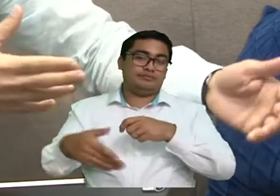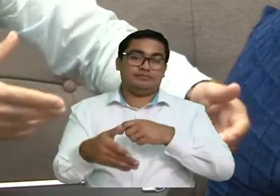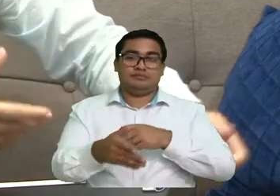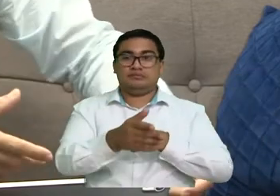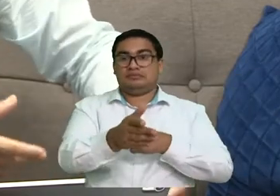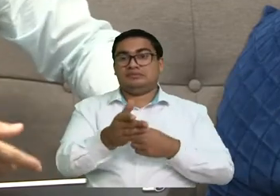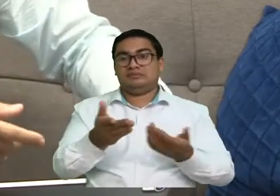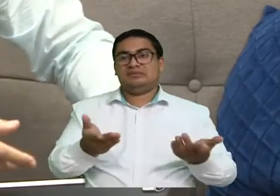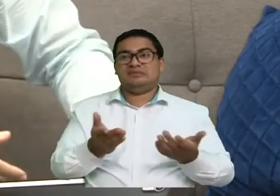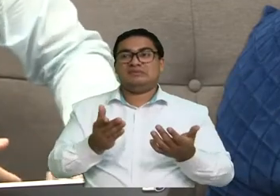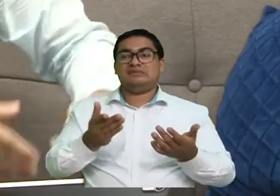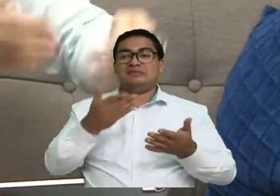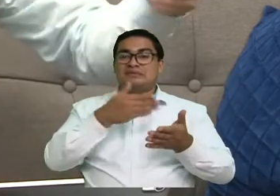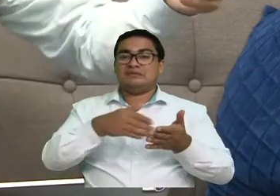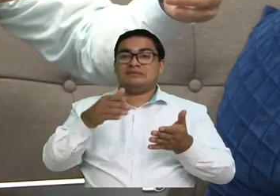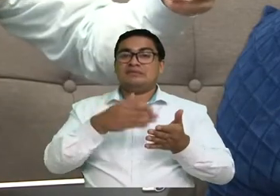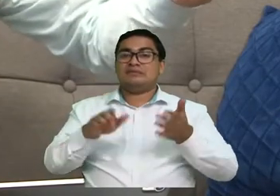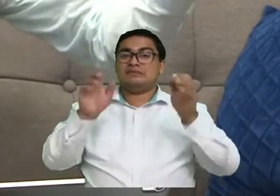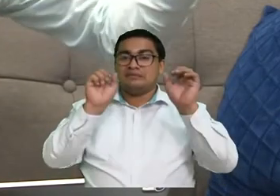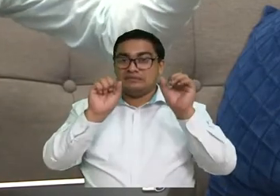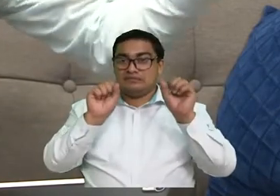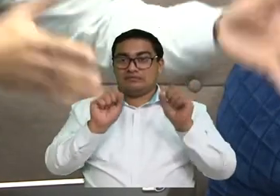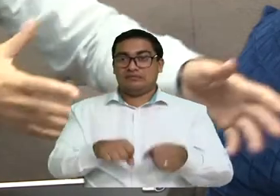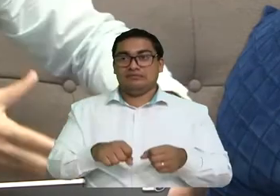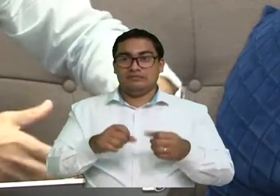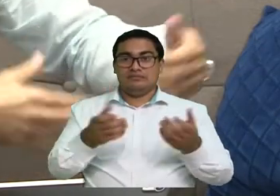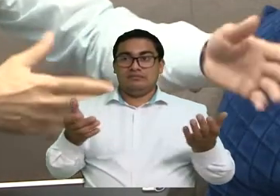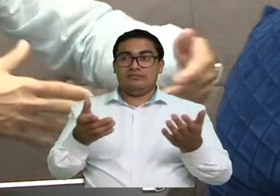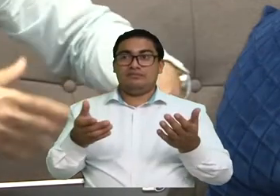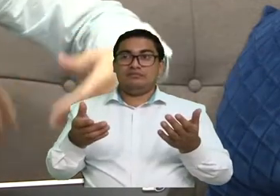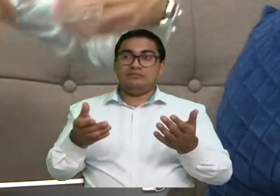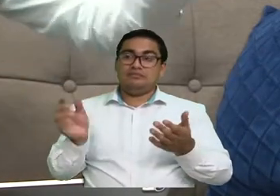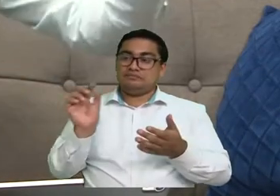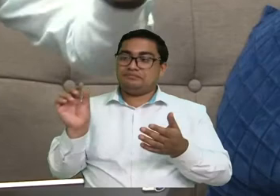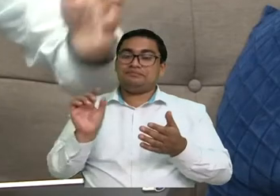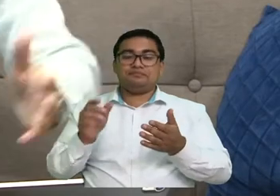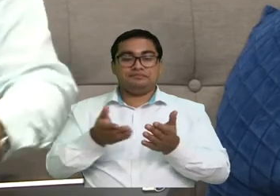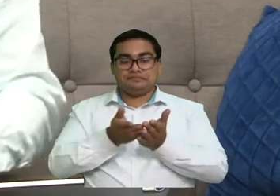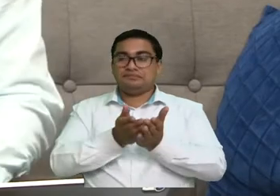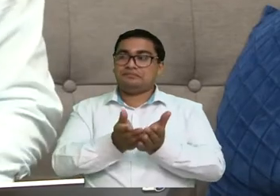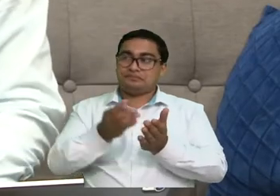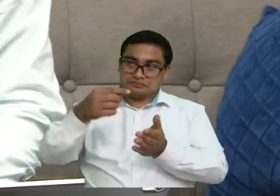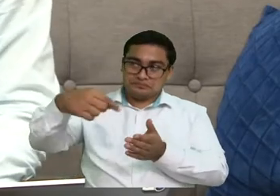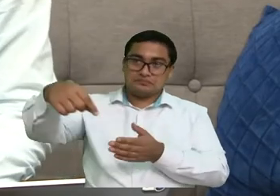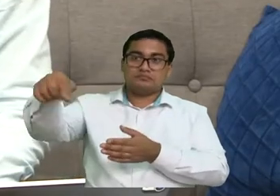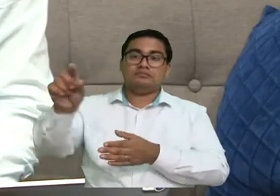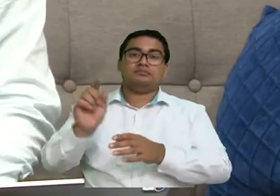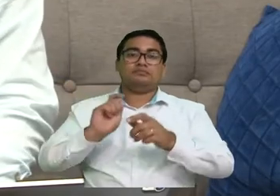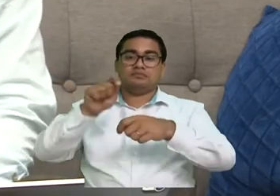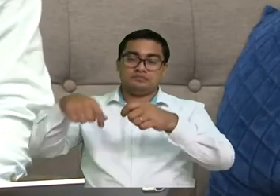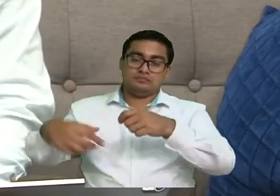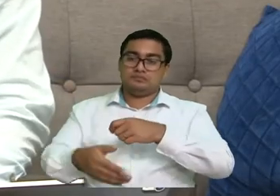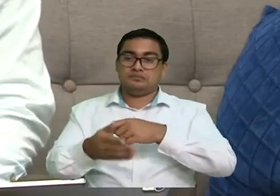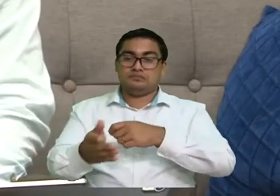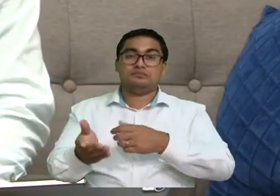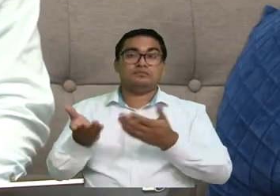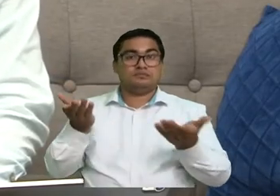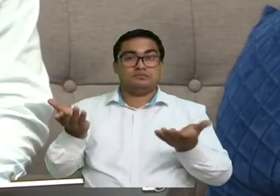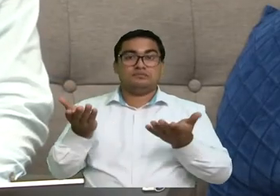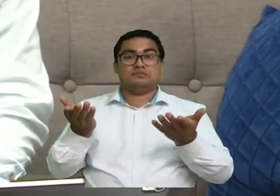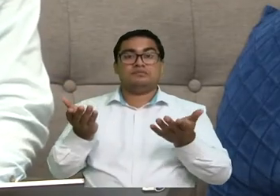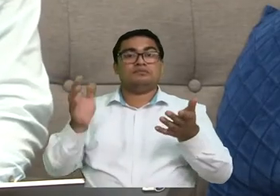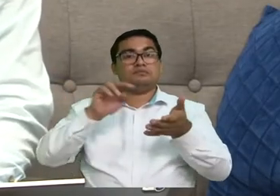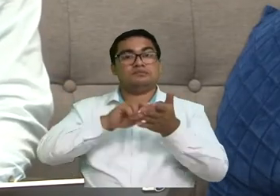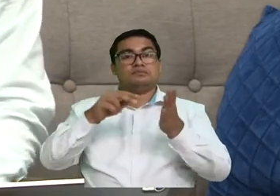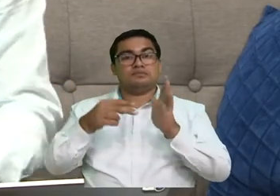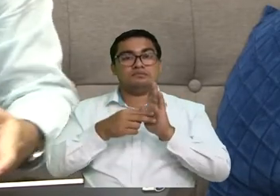a otros pescadores, le facilitan la panga y el motor para que vayan a pescar. Y eso es